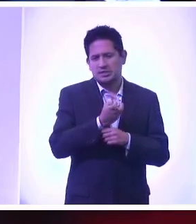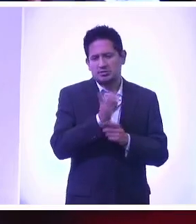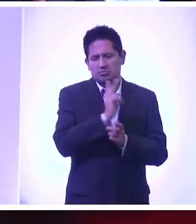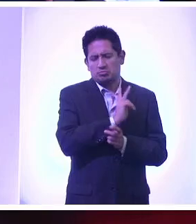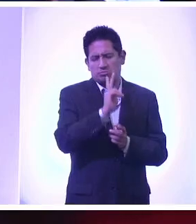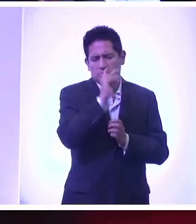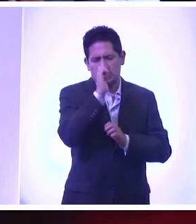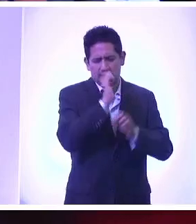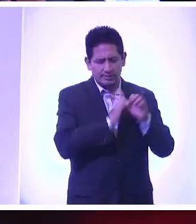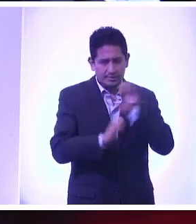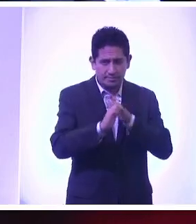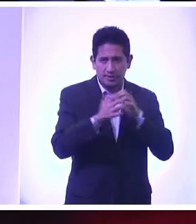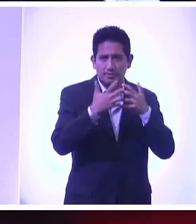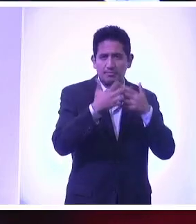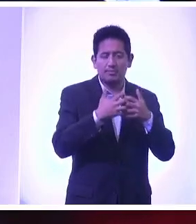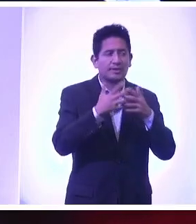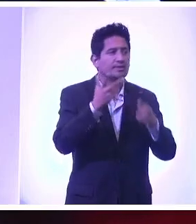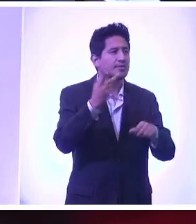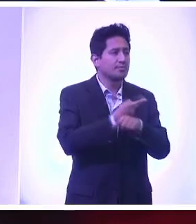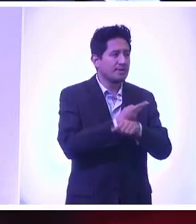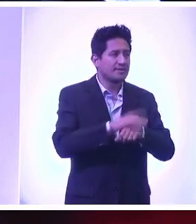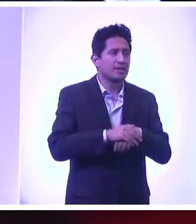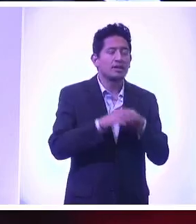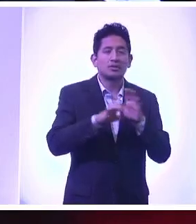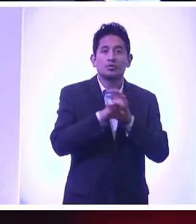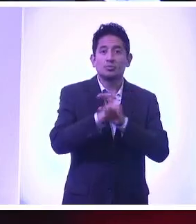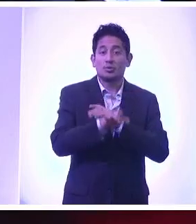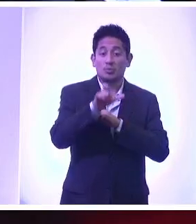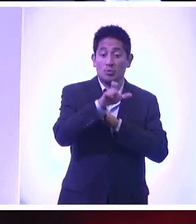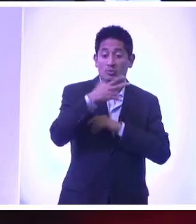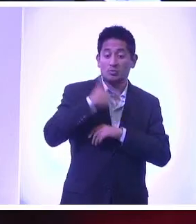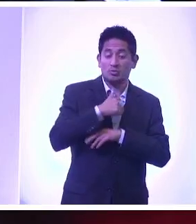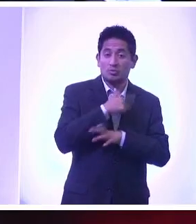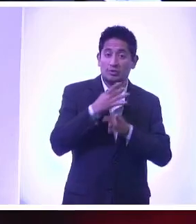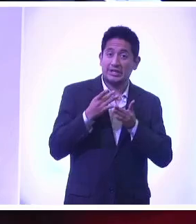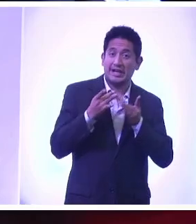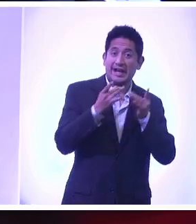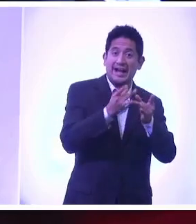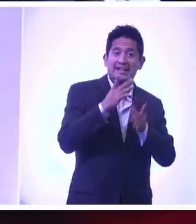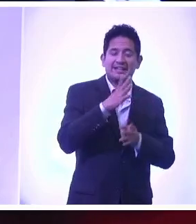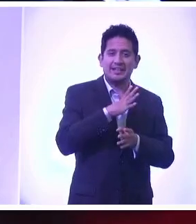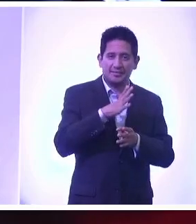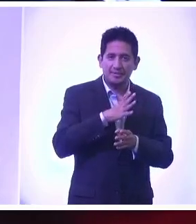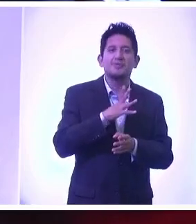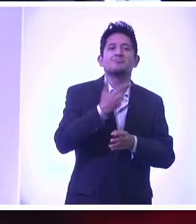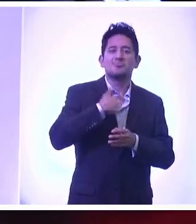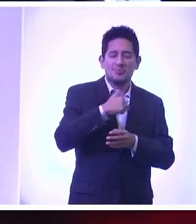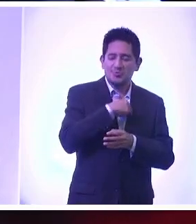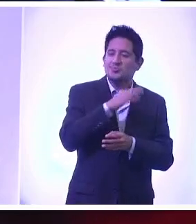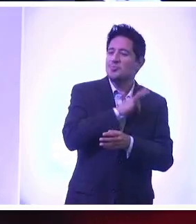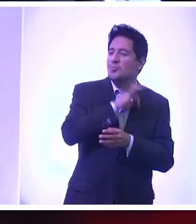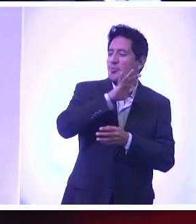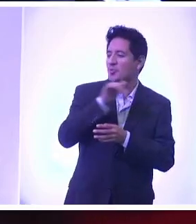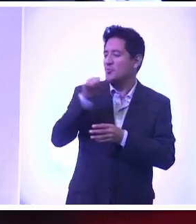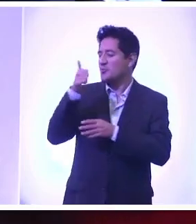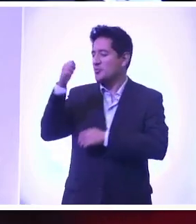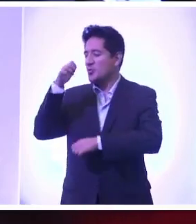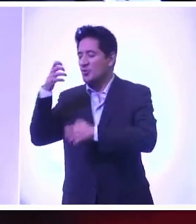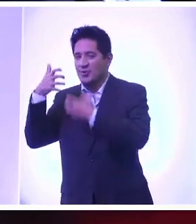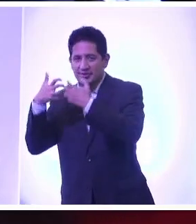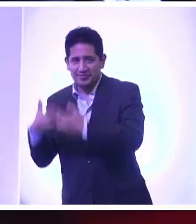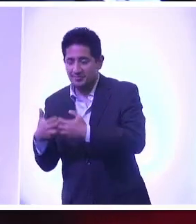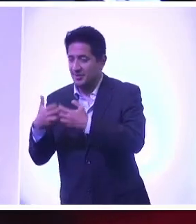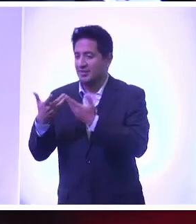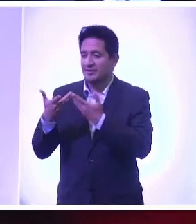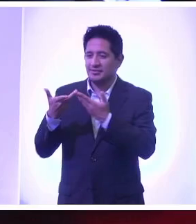y entonces cuando tenemos calidad nuestro producto podemos salir al mercado a competir Y entonces generar riqueza esa